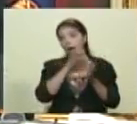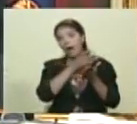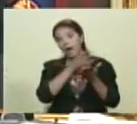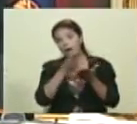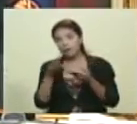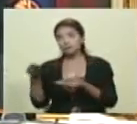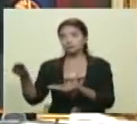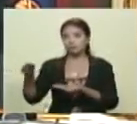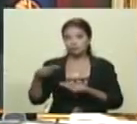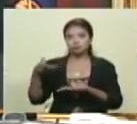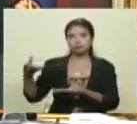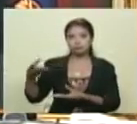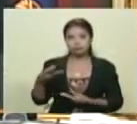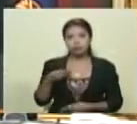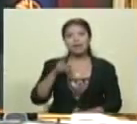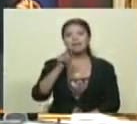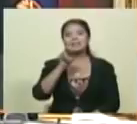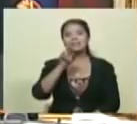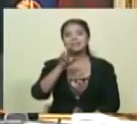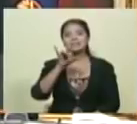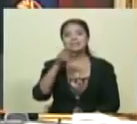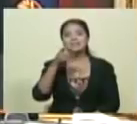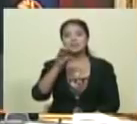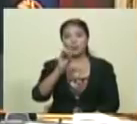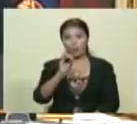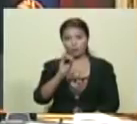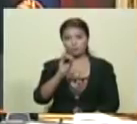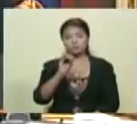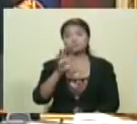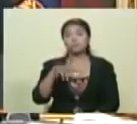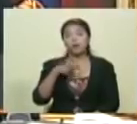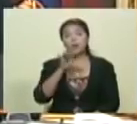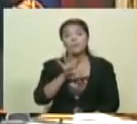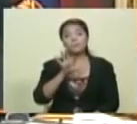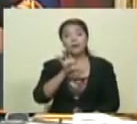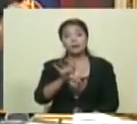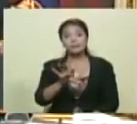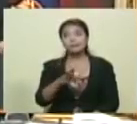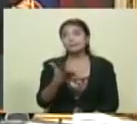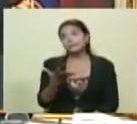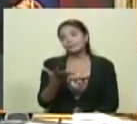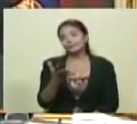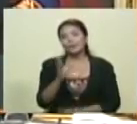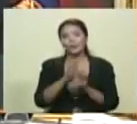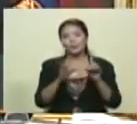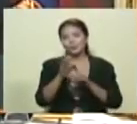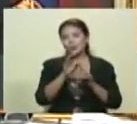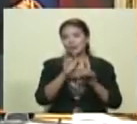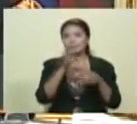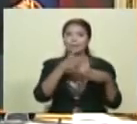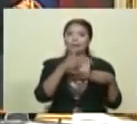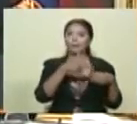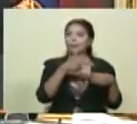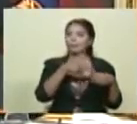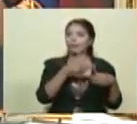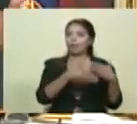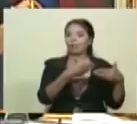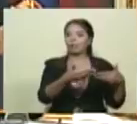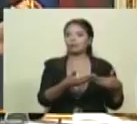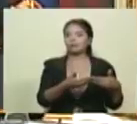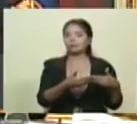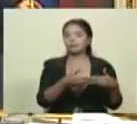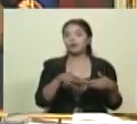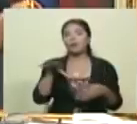suministro de trigo. Bueno, para un país que por razón de su cultura petrolera comenzó a consumir